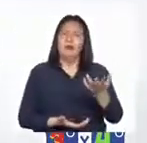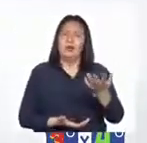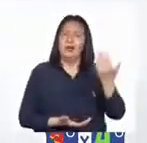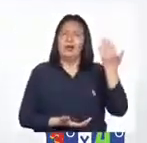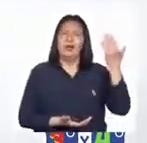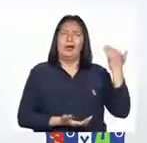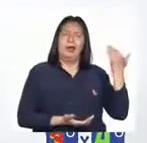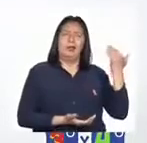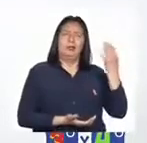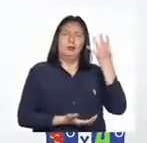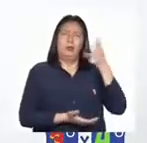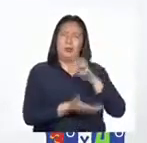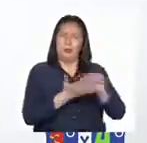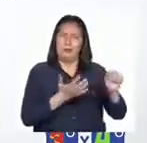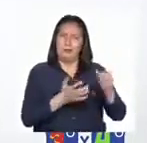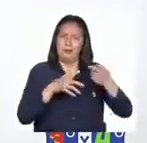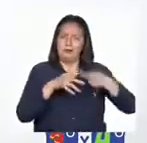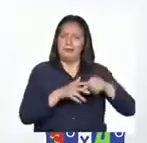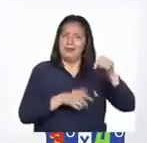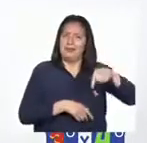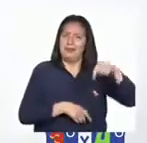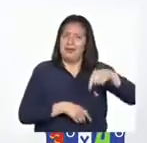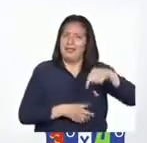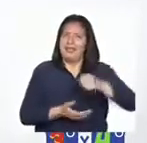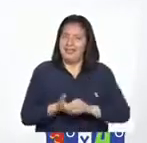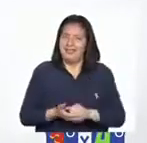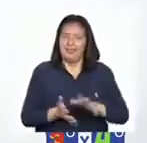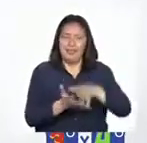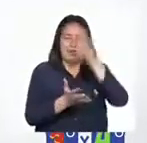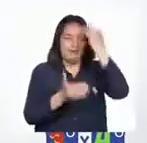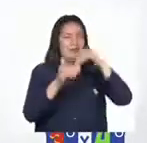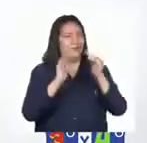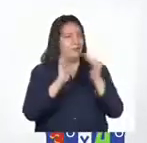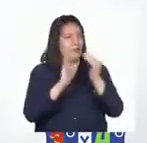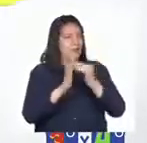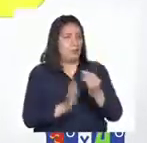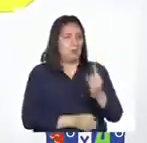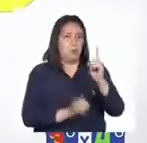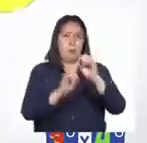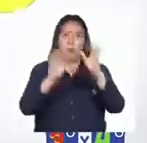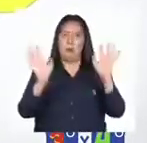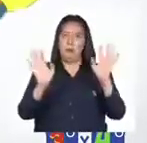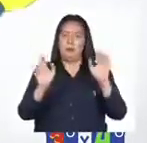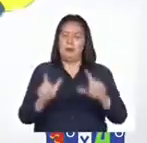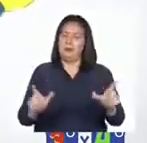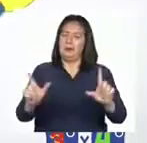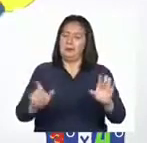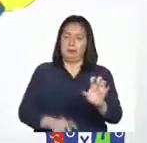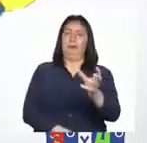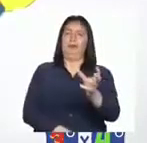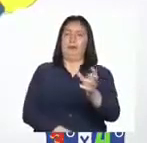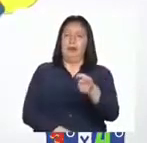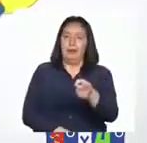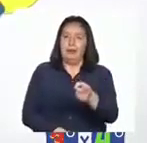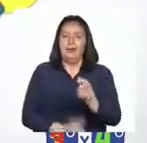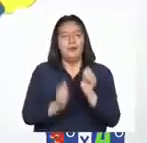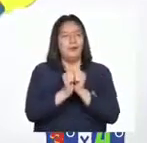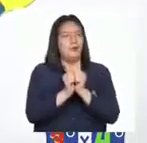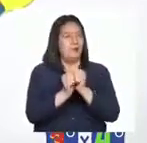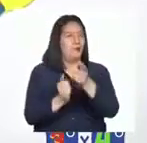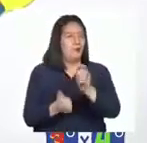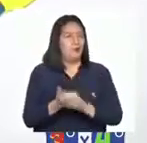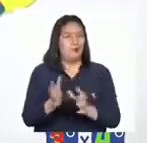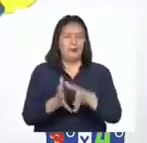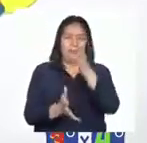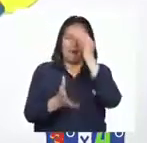Hace aproximadamente 4 meses comenzamos esta aventura en Aprendo en Casa. Un día se encendió el televisor y estuvimos juntas y